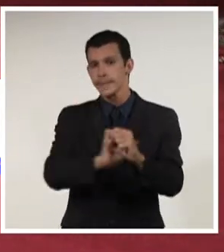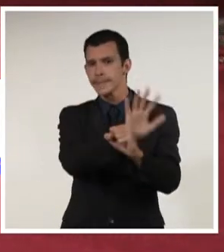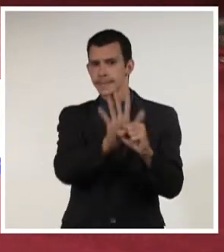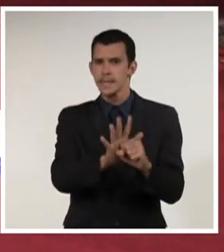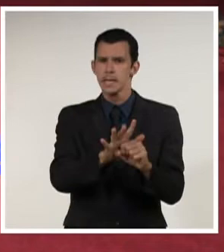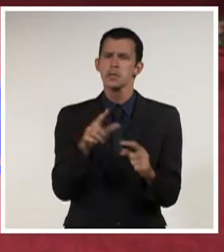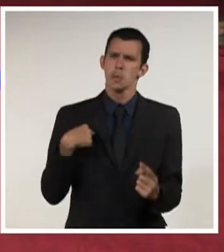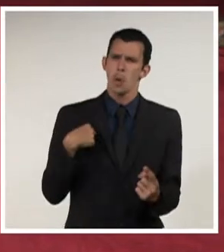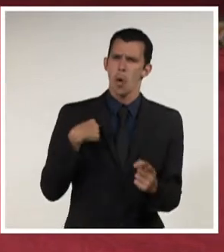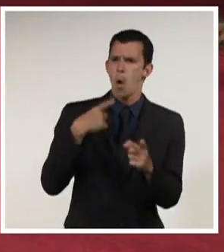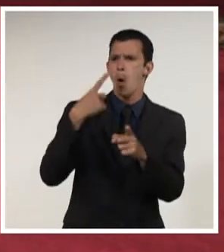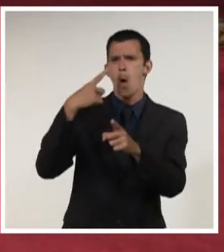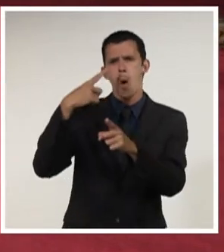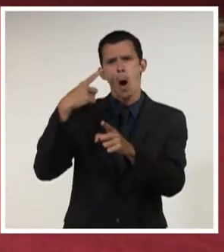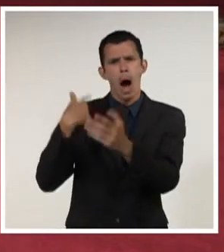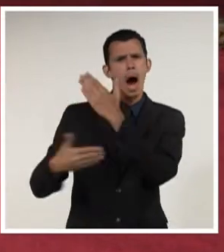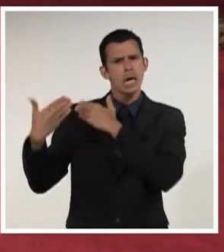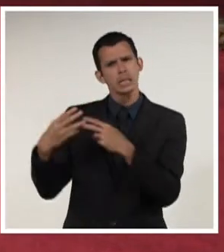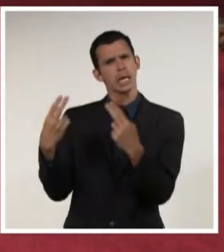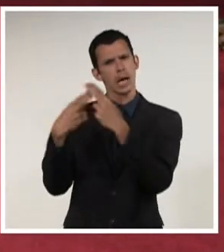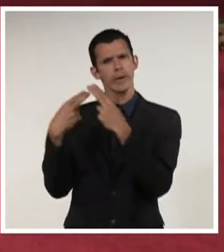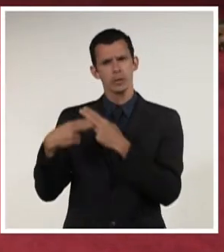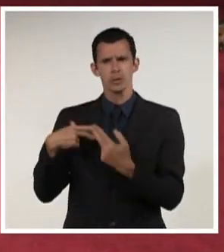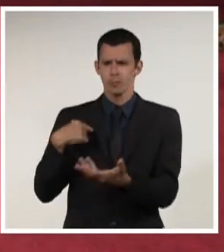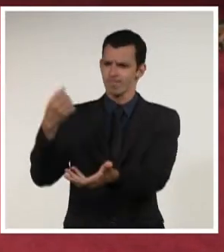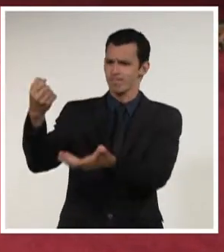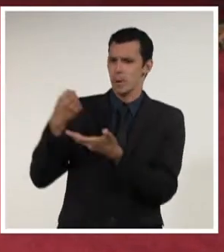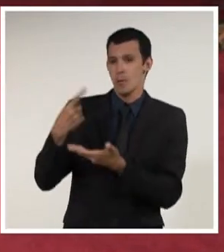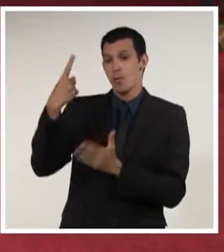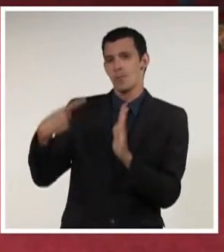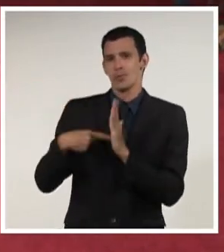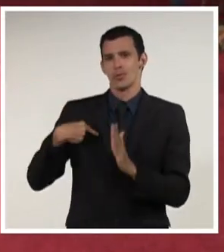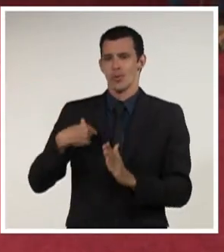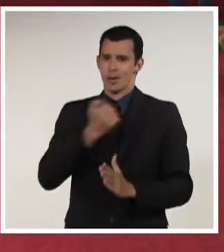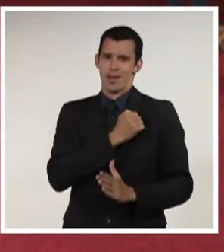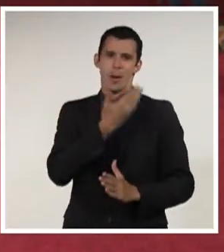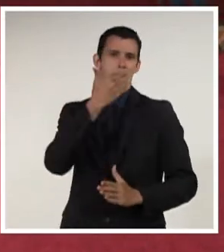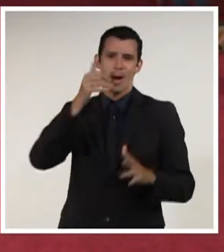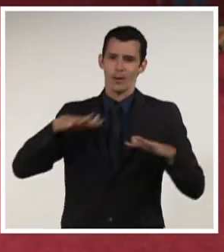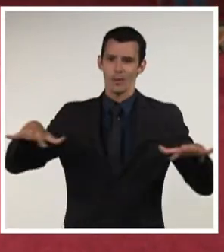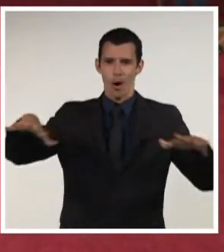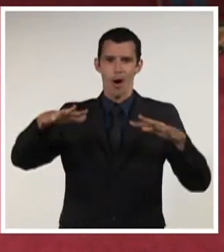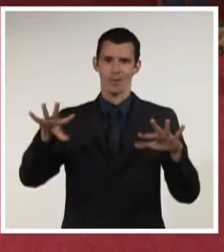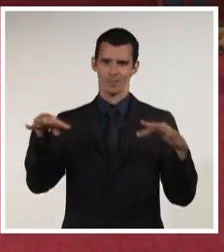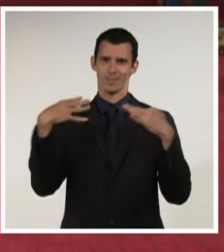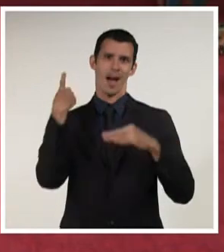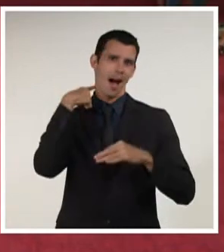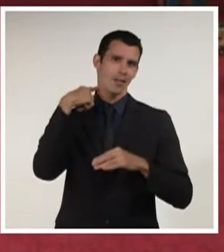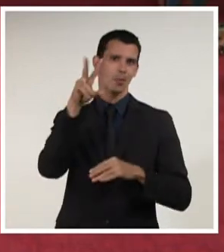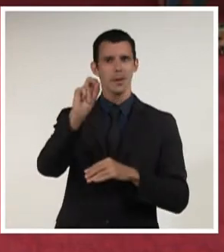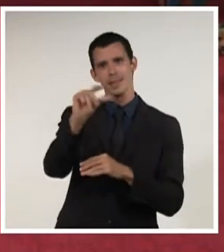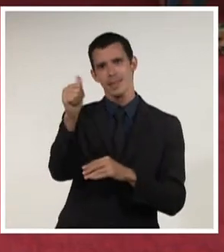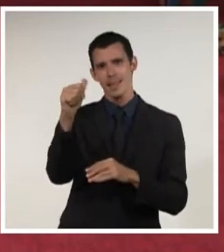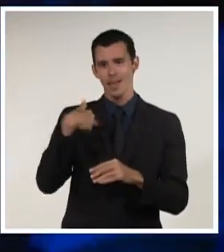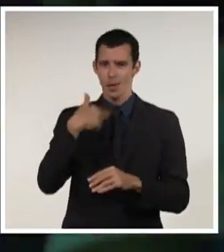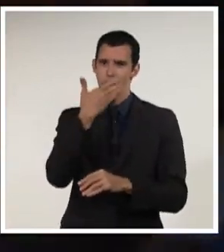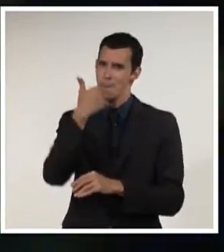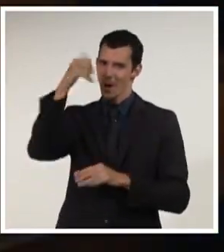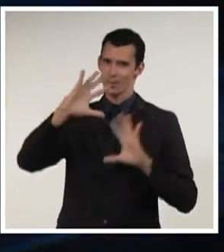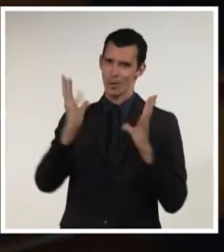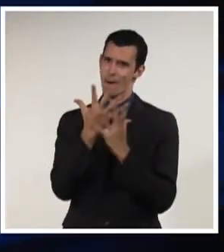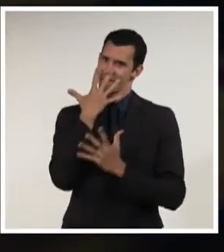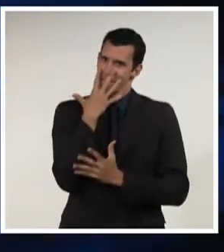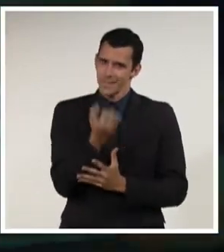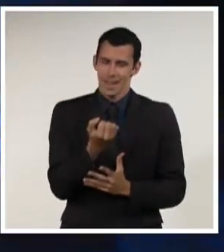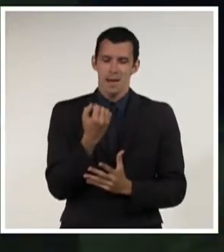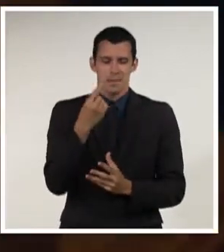premios en otras ediciones y por esta voy por el premio mayor siempre desde la popularidad que ya lo obtuvo en el 2010 bienvenidos a 5a 2022 el